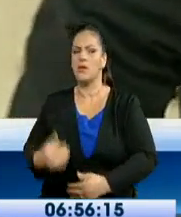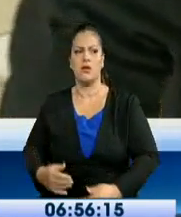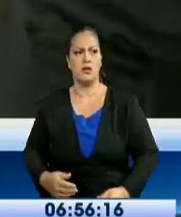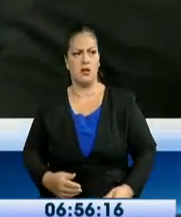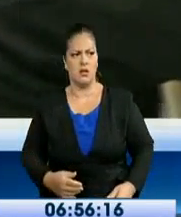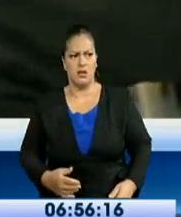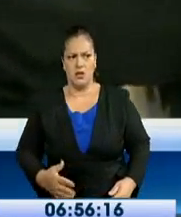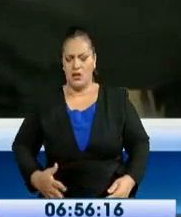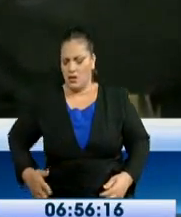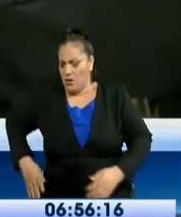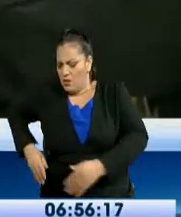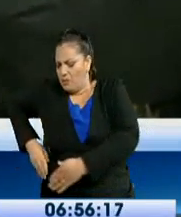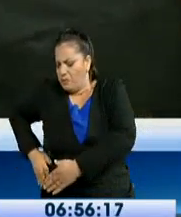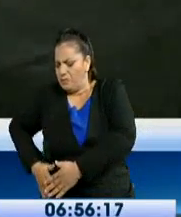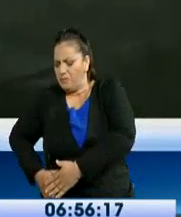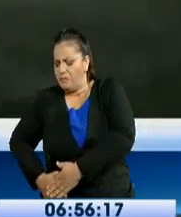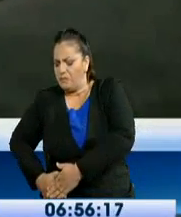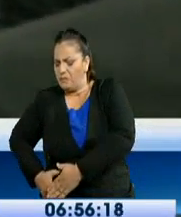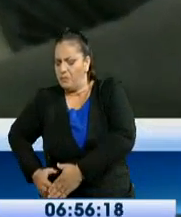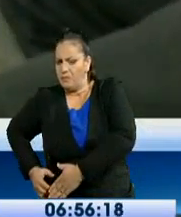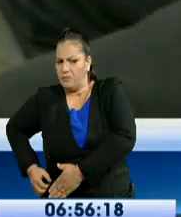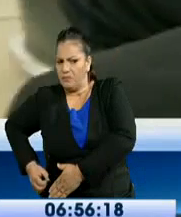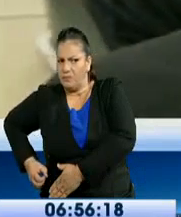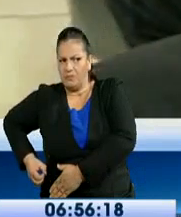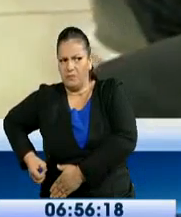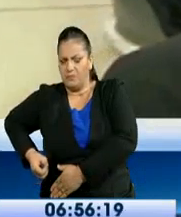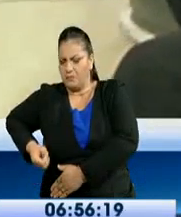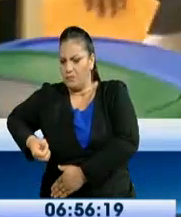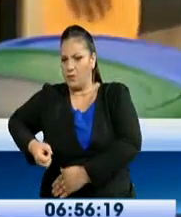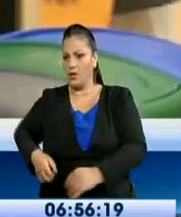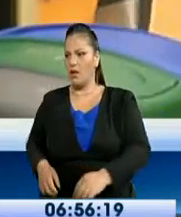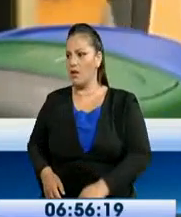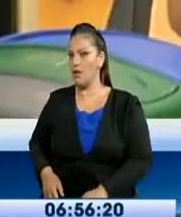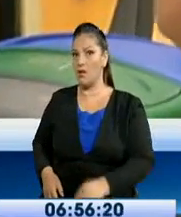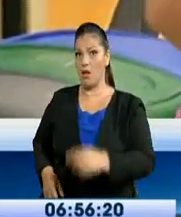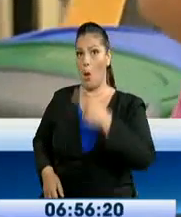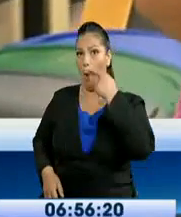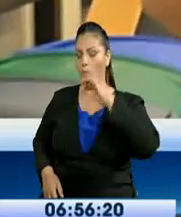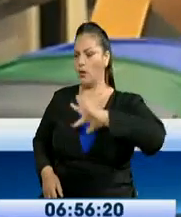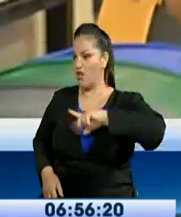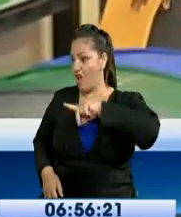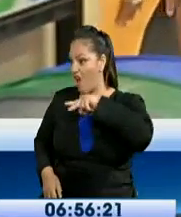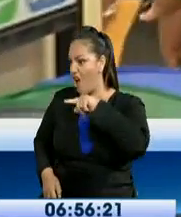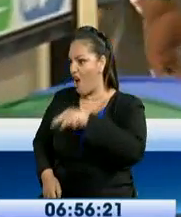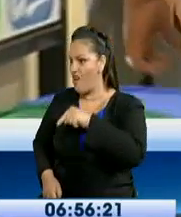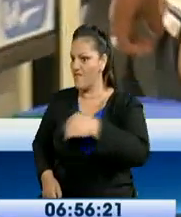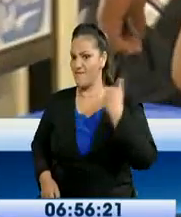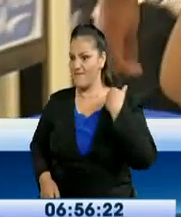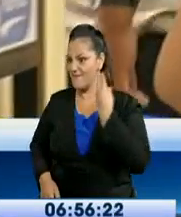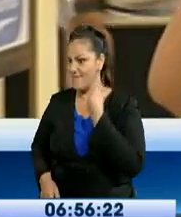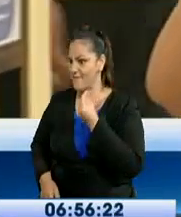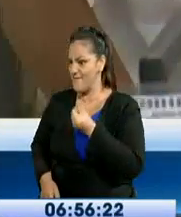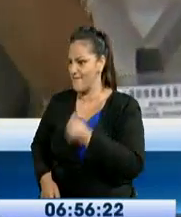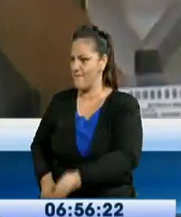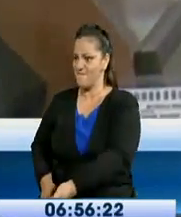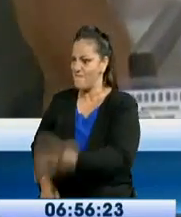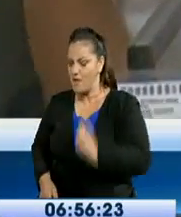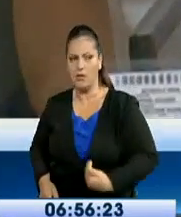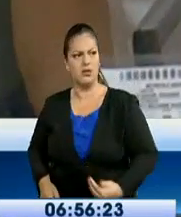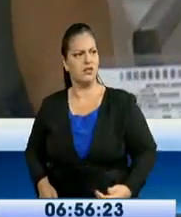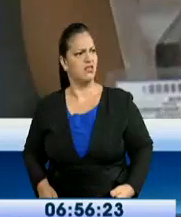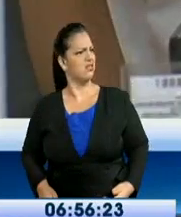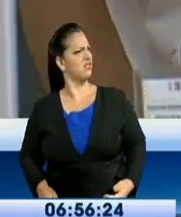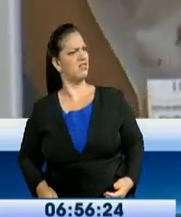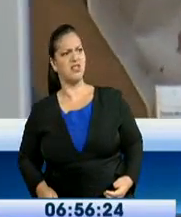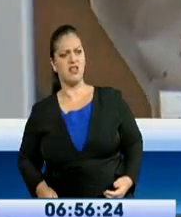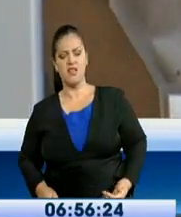del bolsillo, se percata que tiene más dinero y se le fue encima. Un cuchillo ese que le ha herido, le hirió